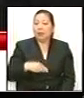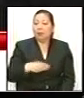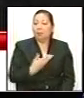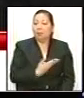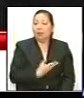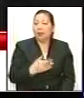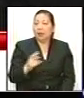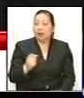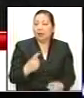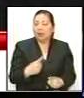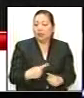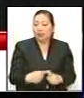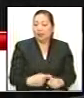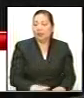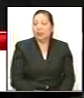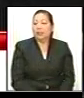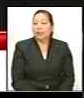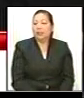presidente de Relaciones